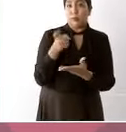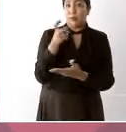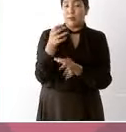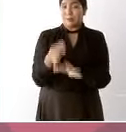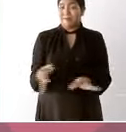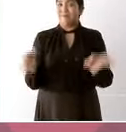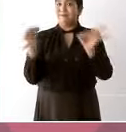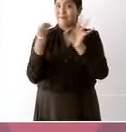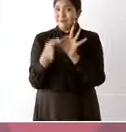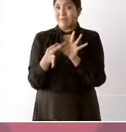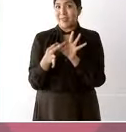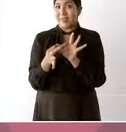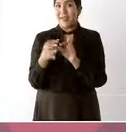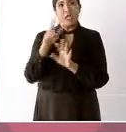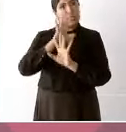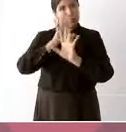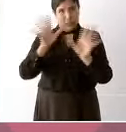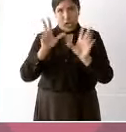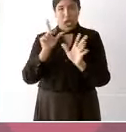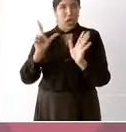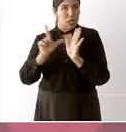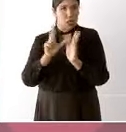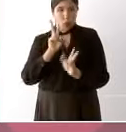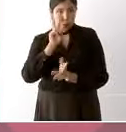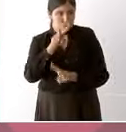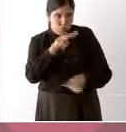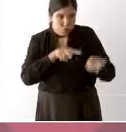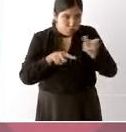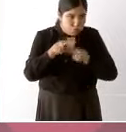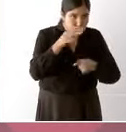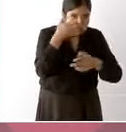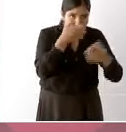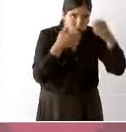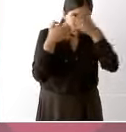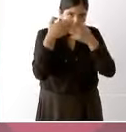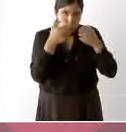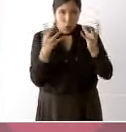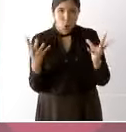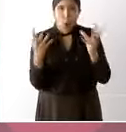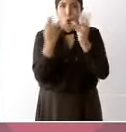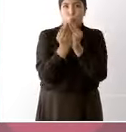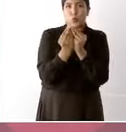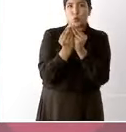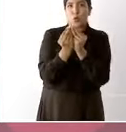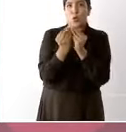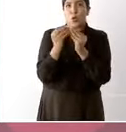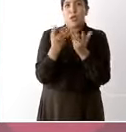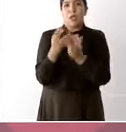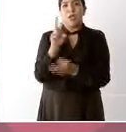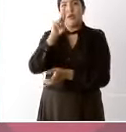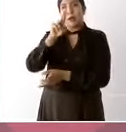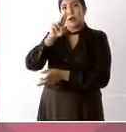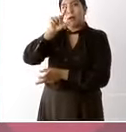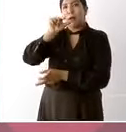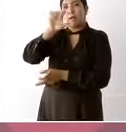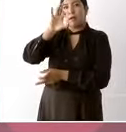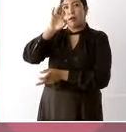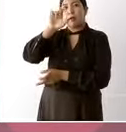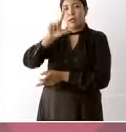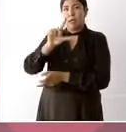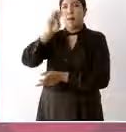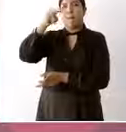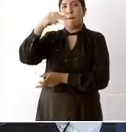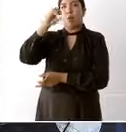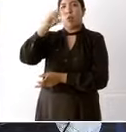correspondientes en coordinación con el señor Rafael Mollinedo. Es todo lo que teníamos que informar, señor presidente. Muchísimas